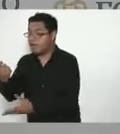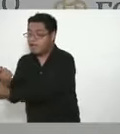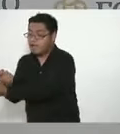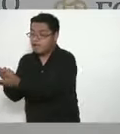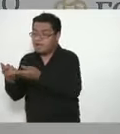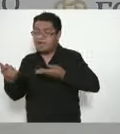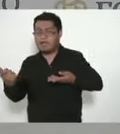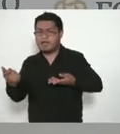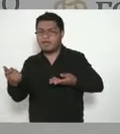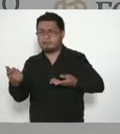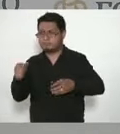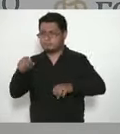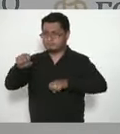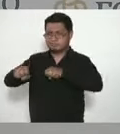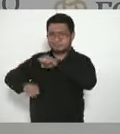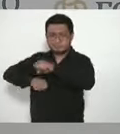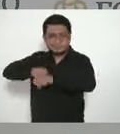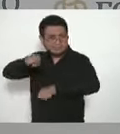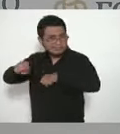bicicletas,